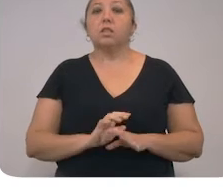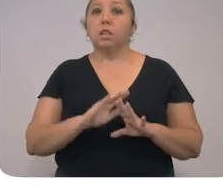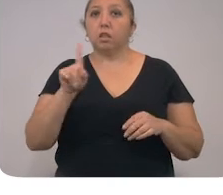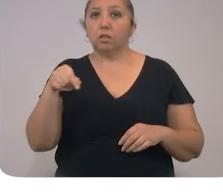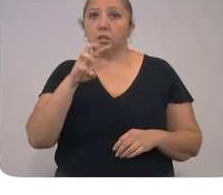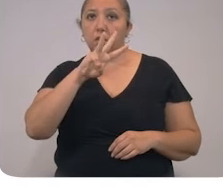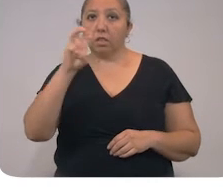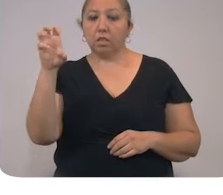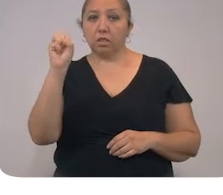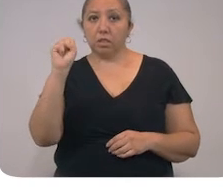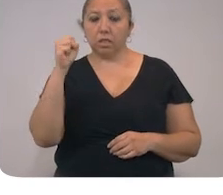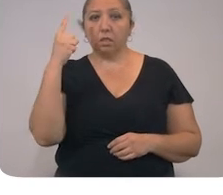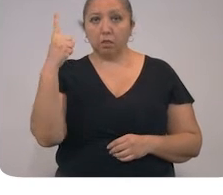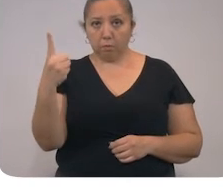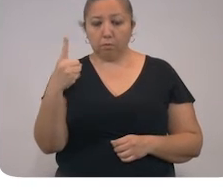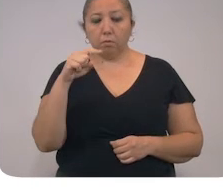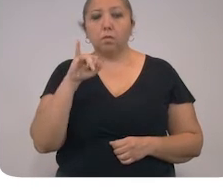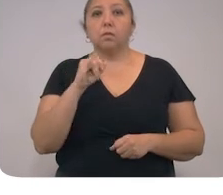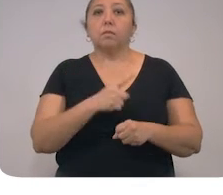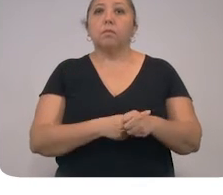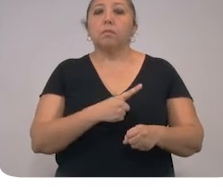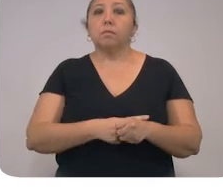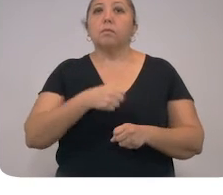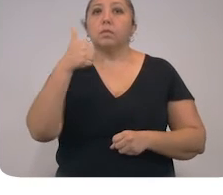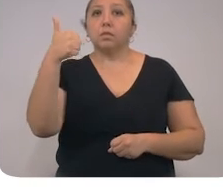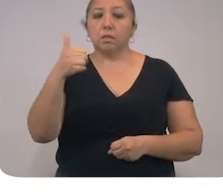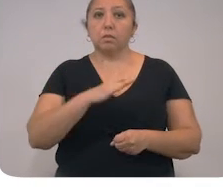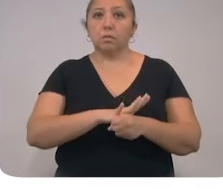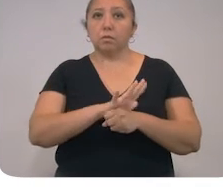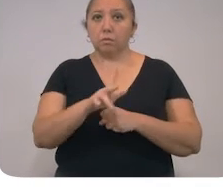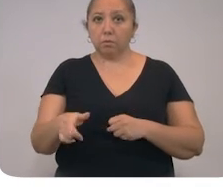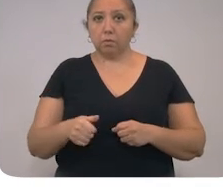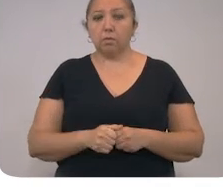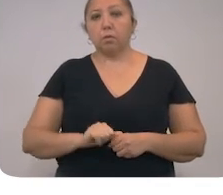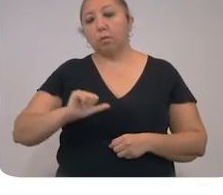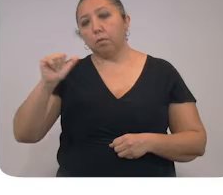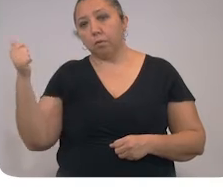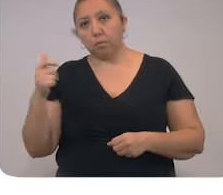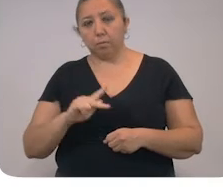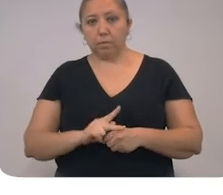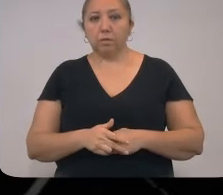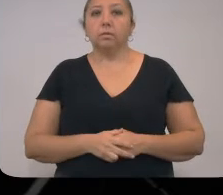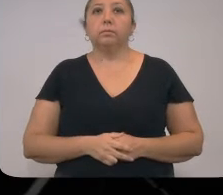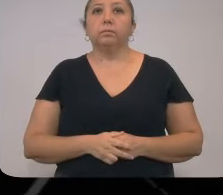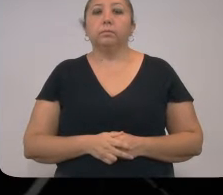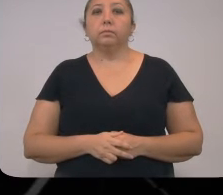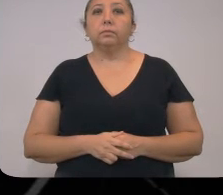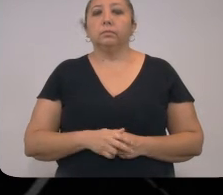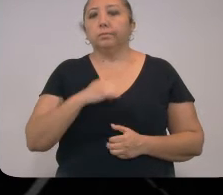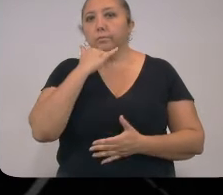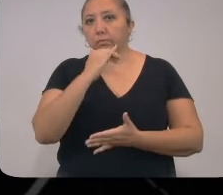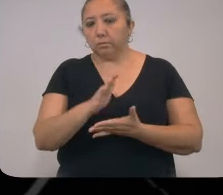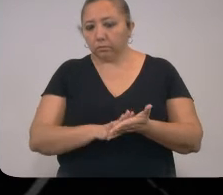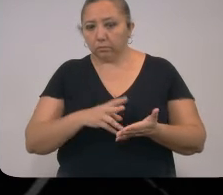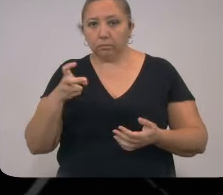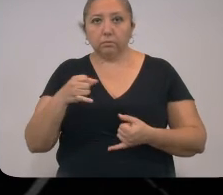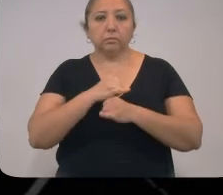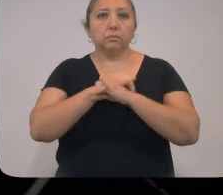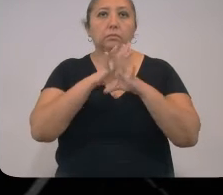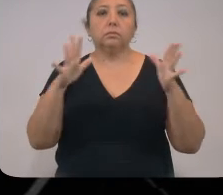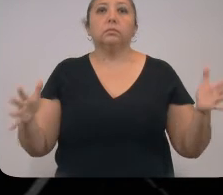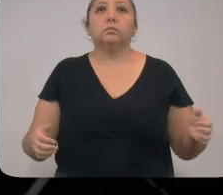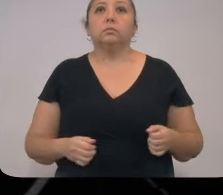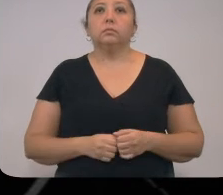son 361 casos positivos, 6 de los cuales son de otro país u otro estado. Lamentablemente, en este parte